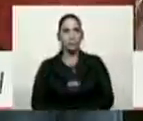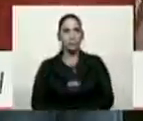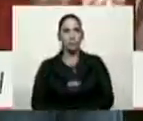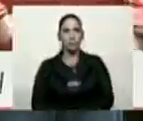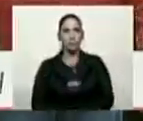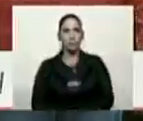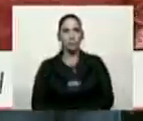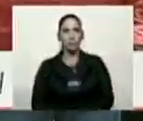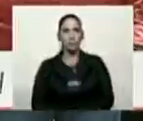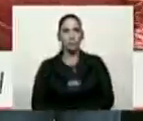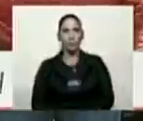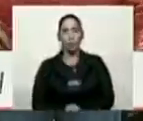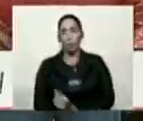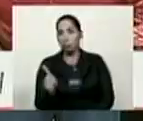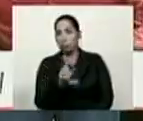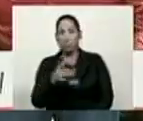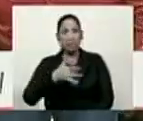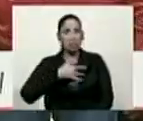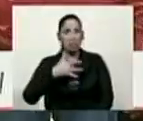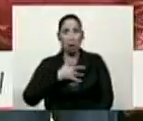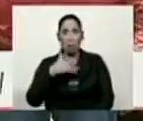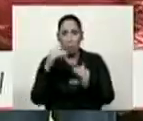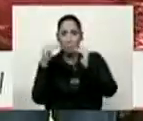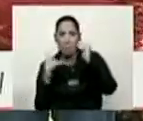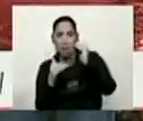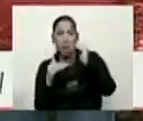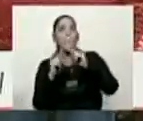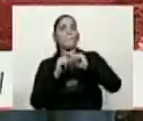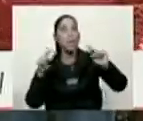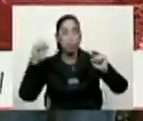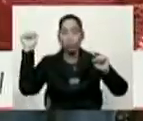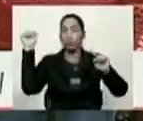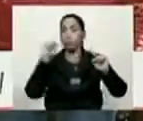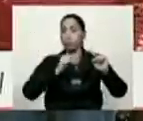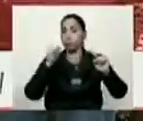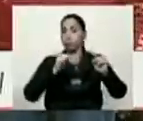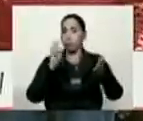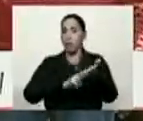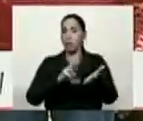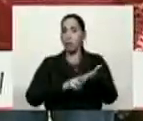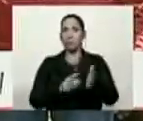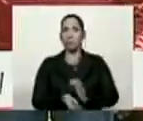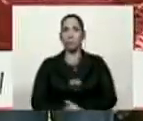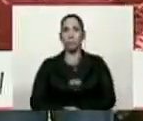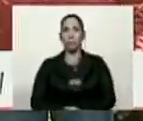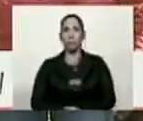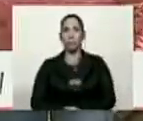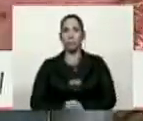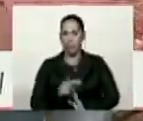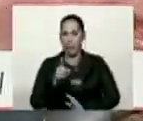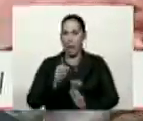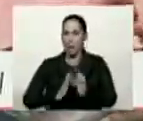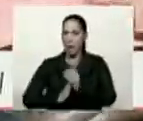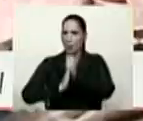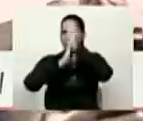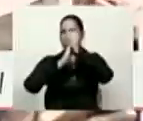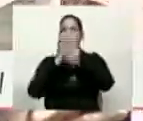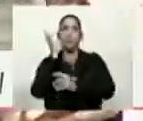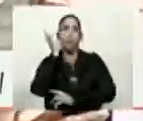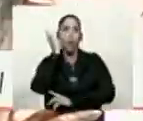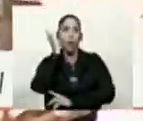No nos sintamos menos, pero es así en verdad. Es heroína una mujer